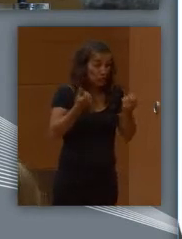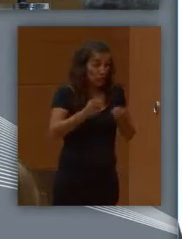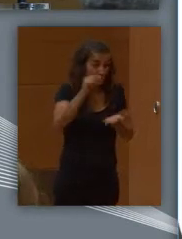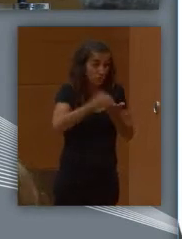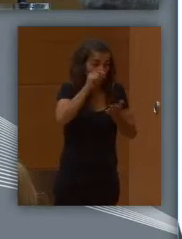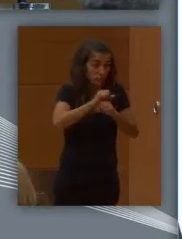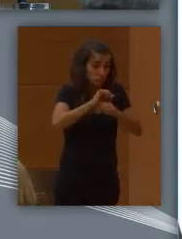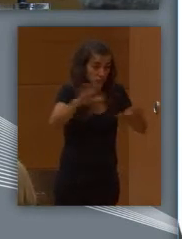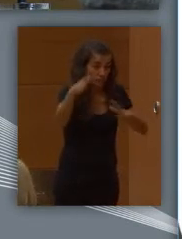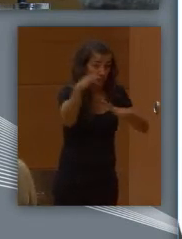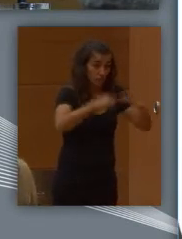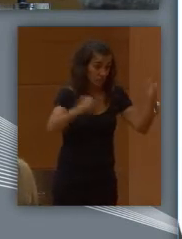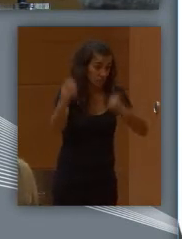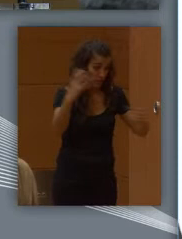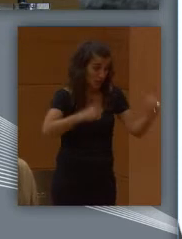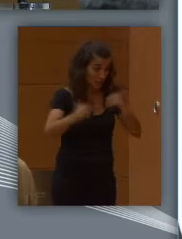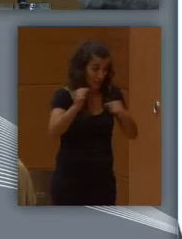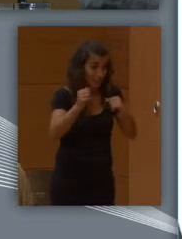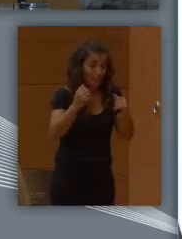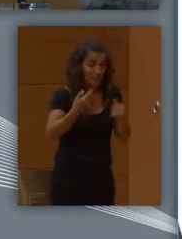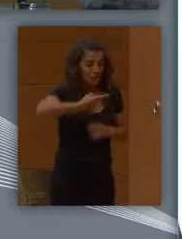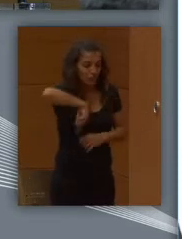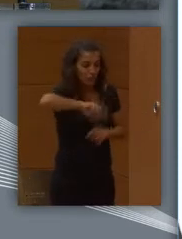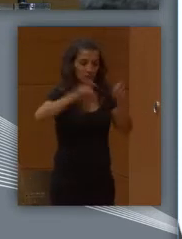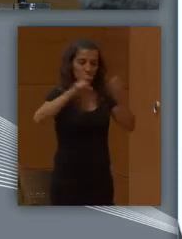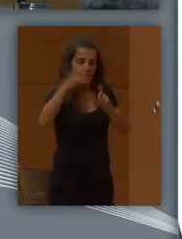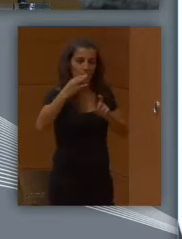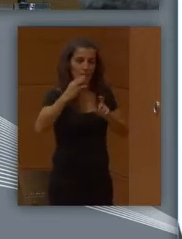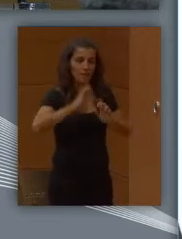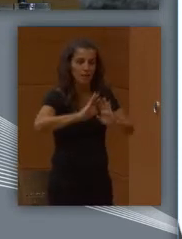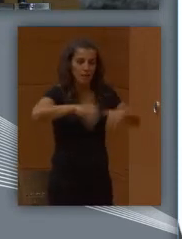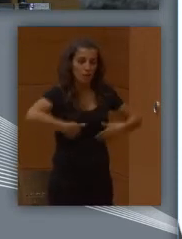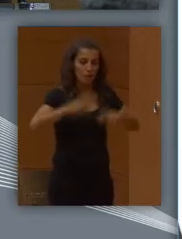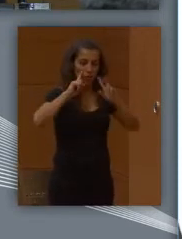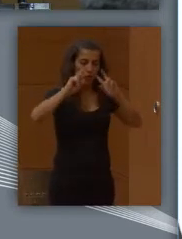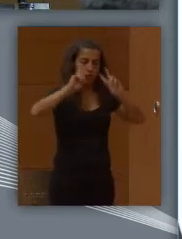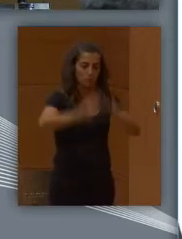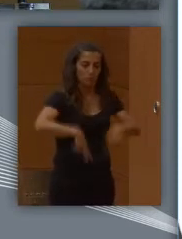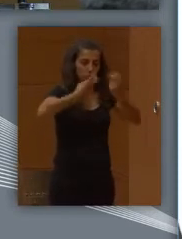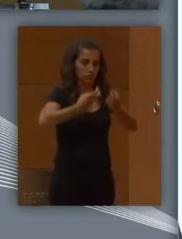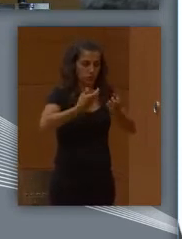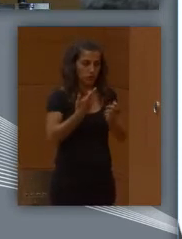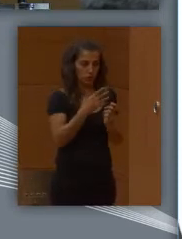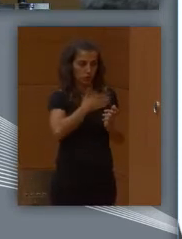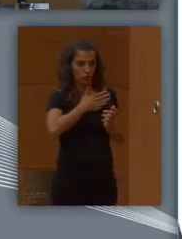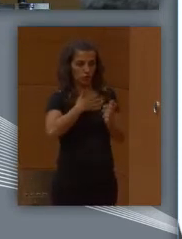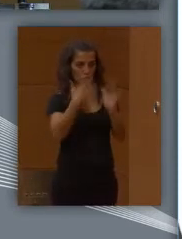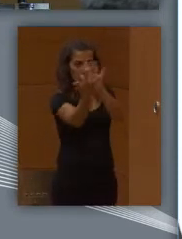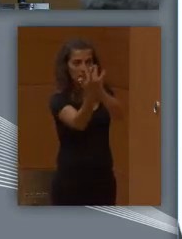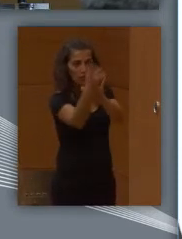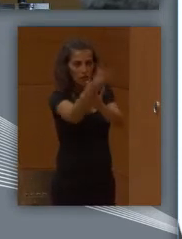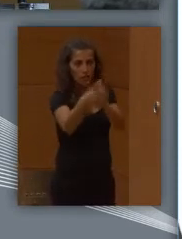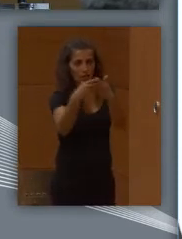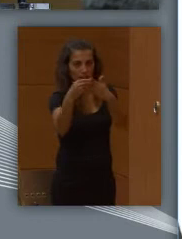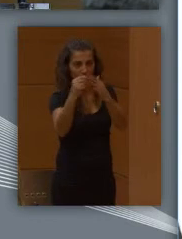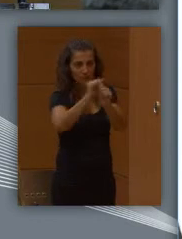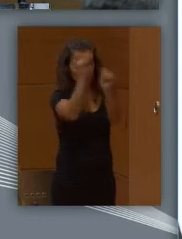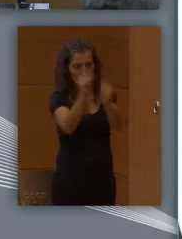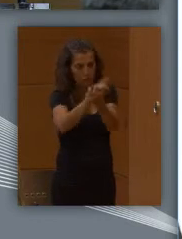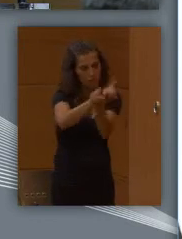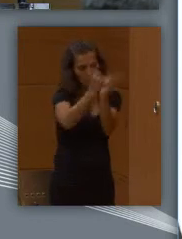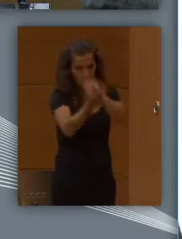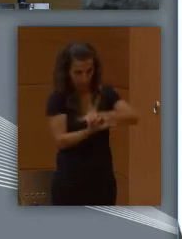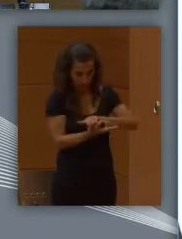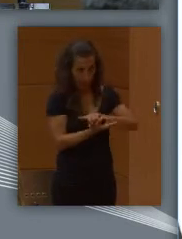a replantear nuestra relación con los clientes. Antes, las empresas hablábamos en la historia reciente